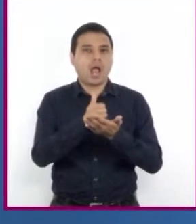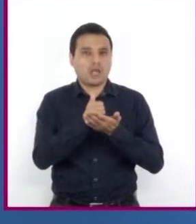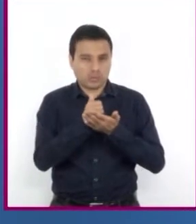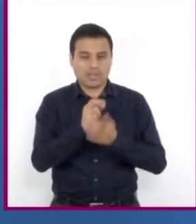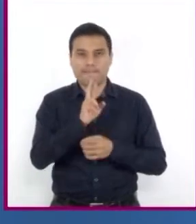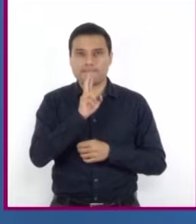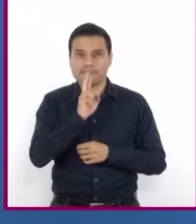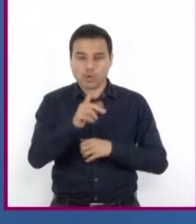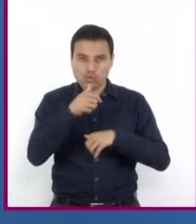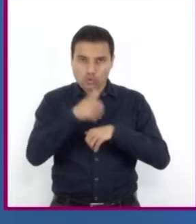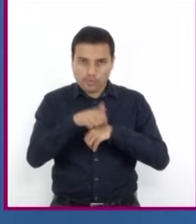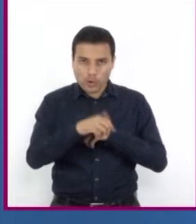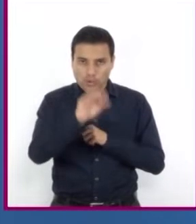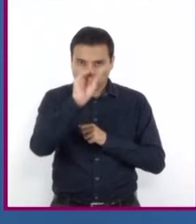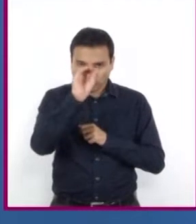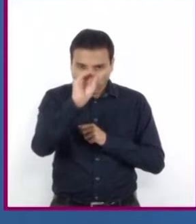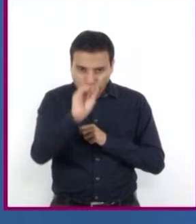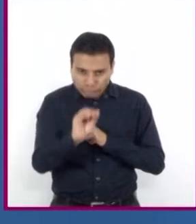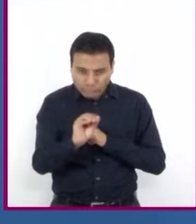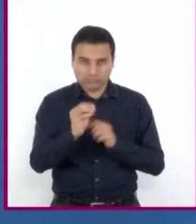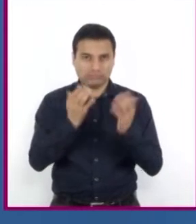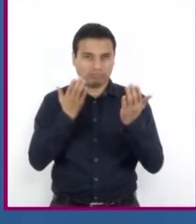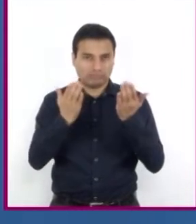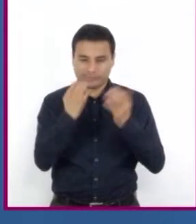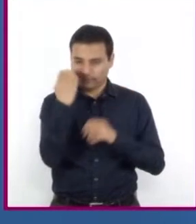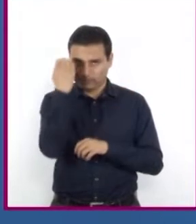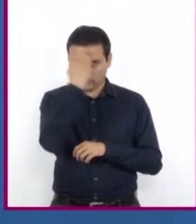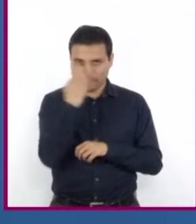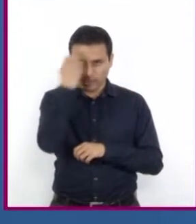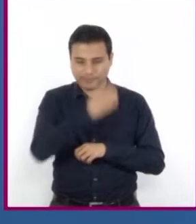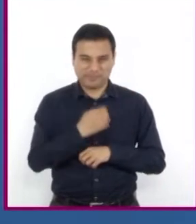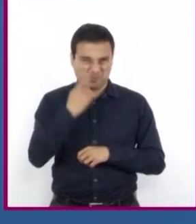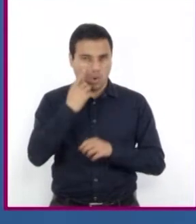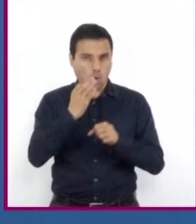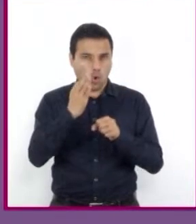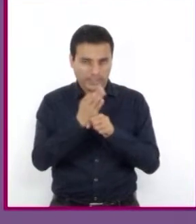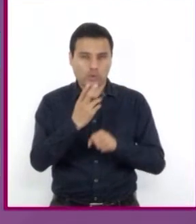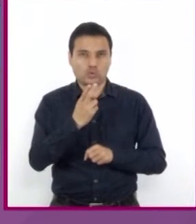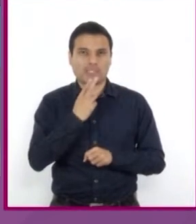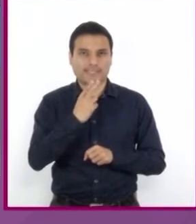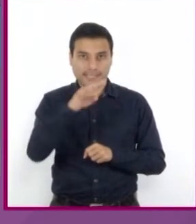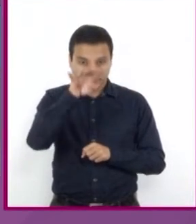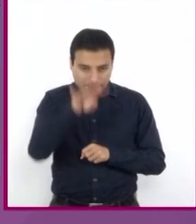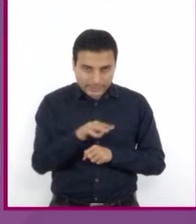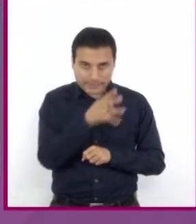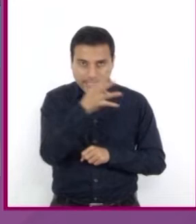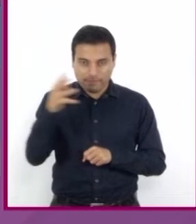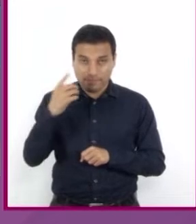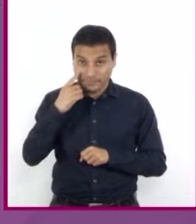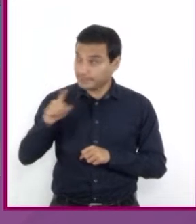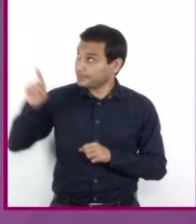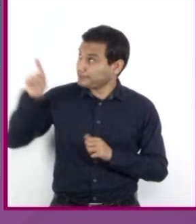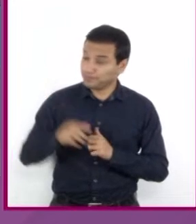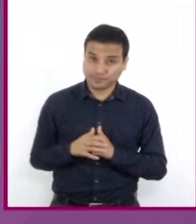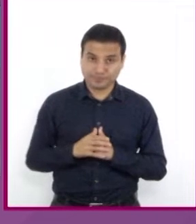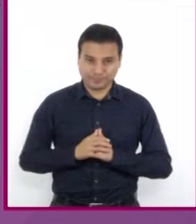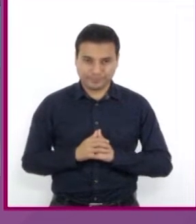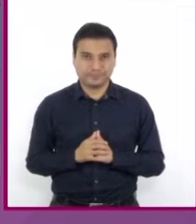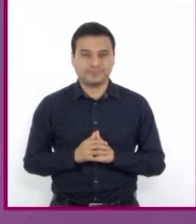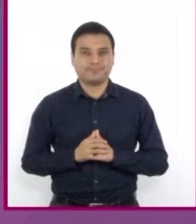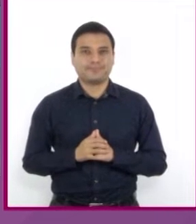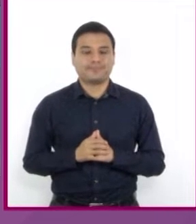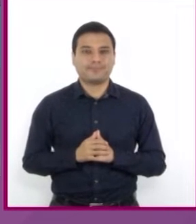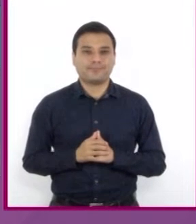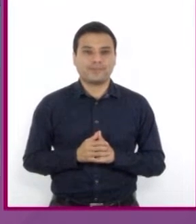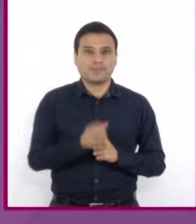información numérica, por lo que en esta ocasión recurriremos a ella. Registramos en la columna el